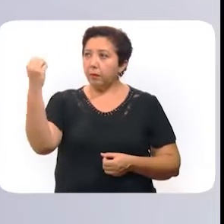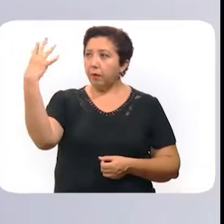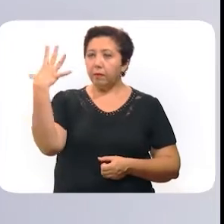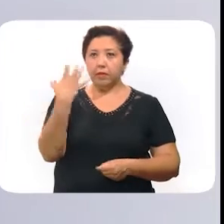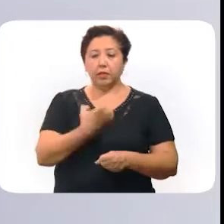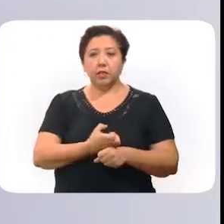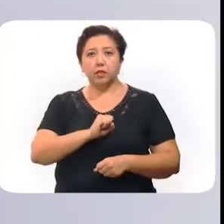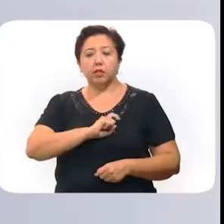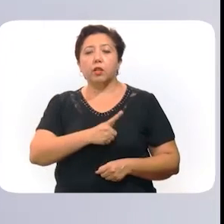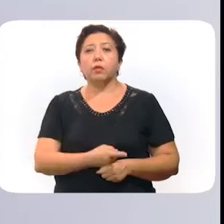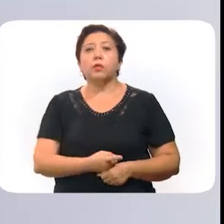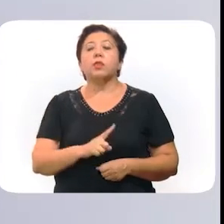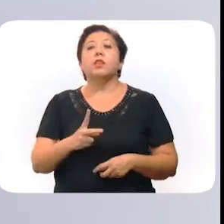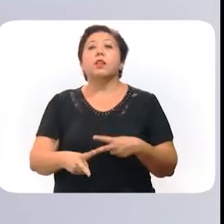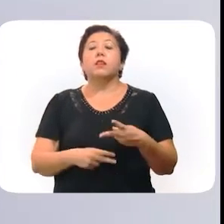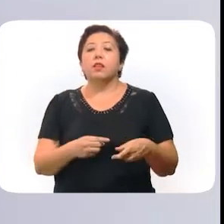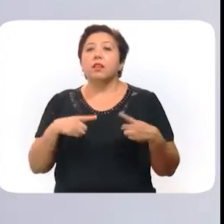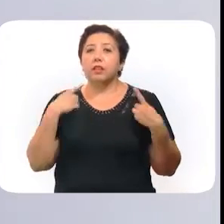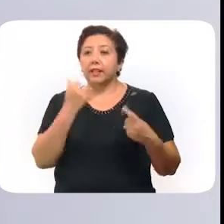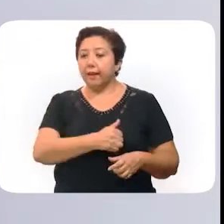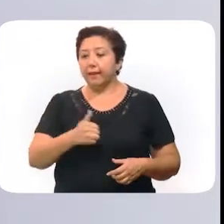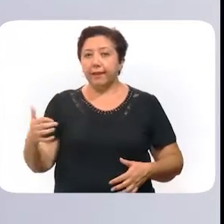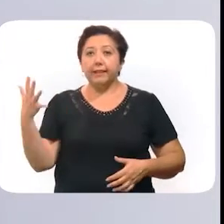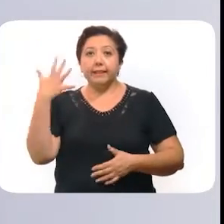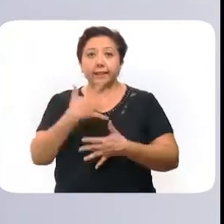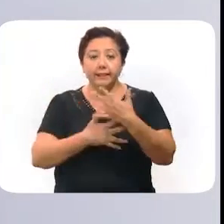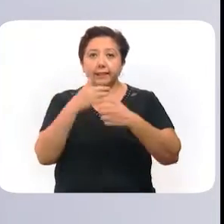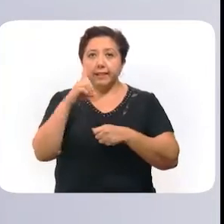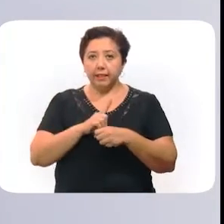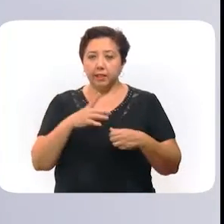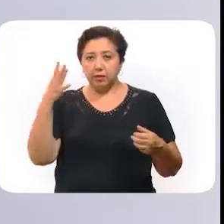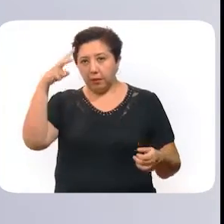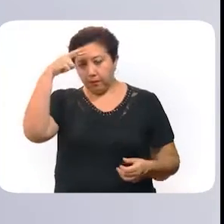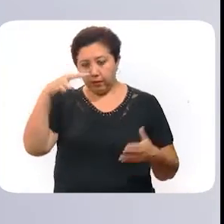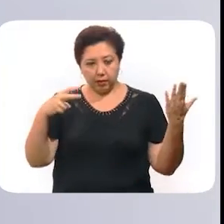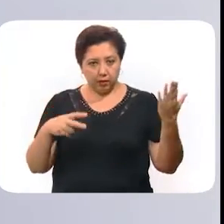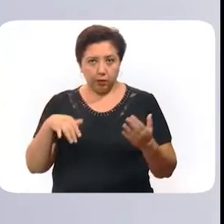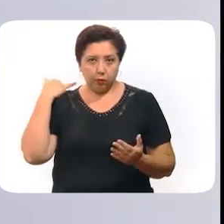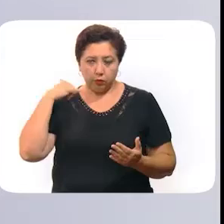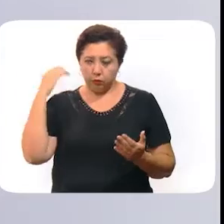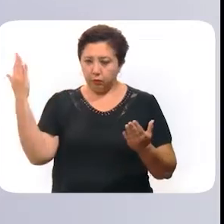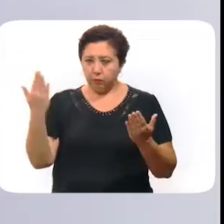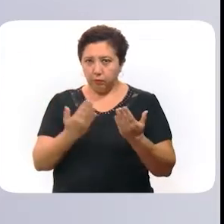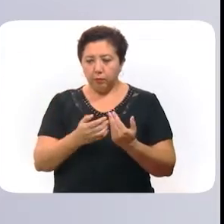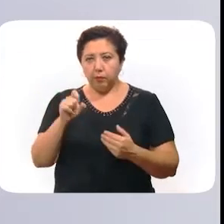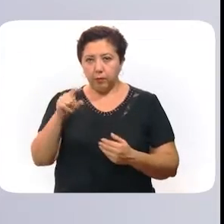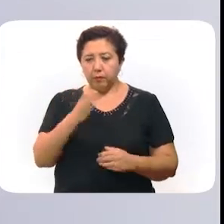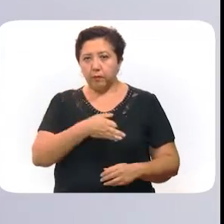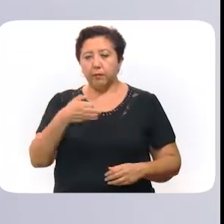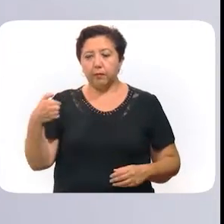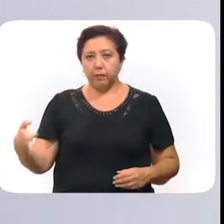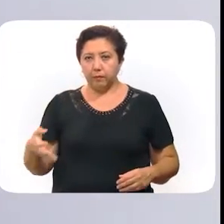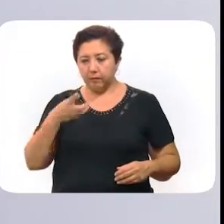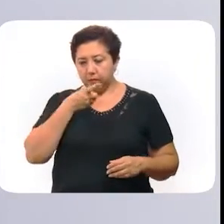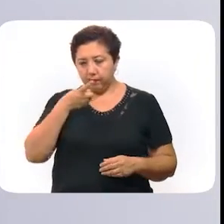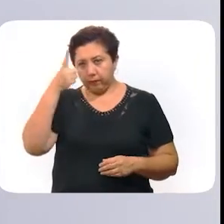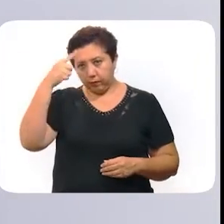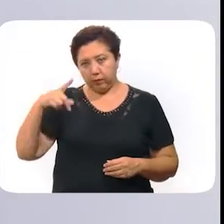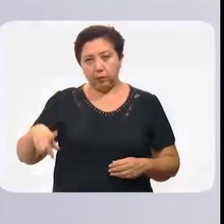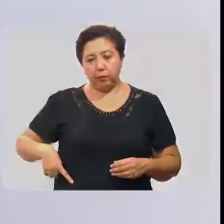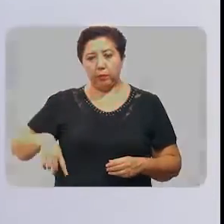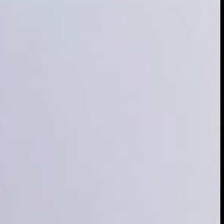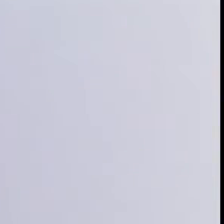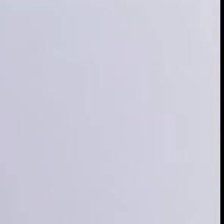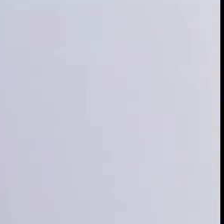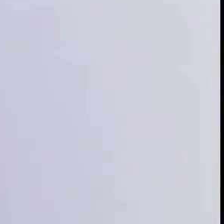semáforo estatal de salud se va a dar a conocer cada 15 días con la finalidad de homologar fechas de presentación con el semáforo quincenal del